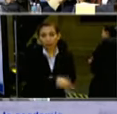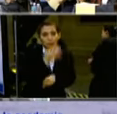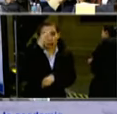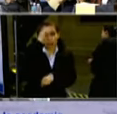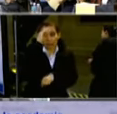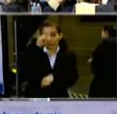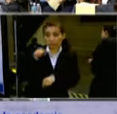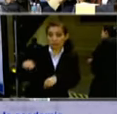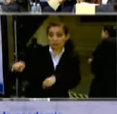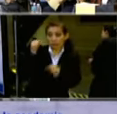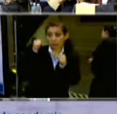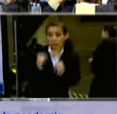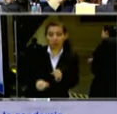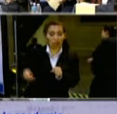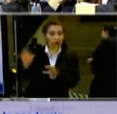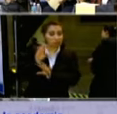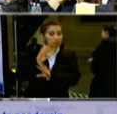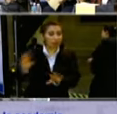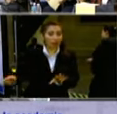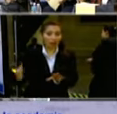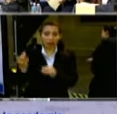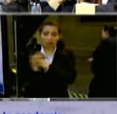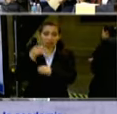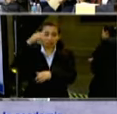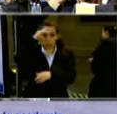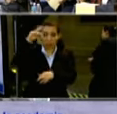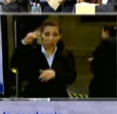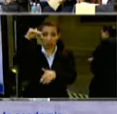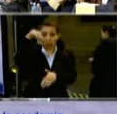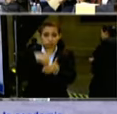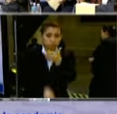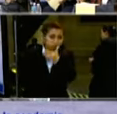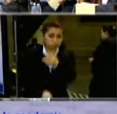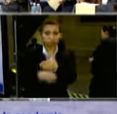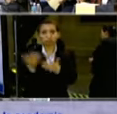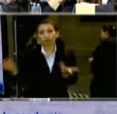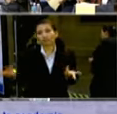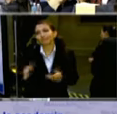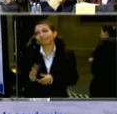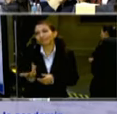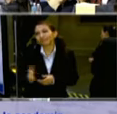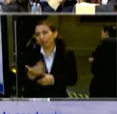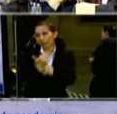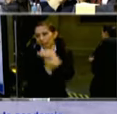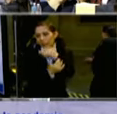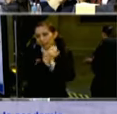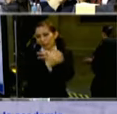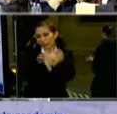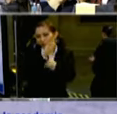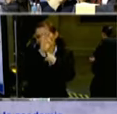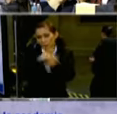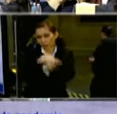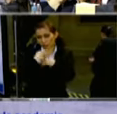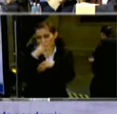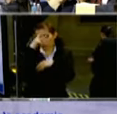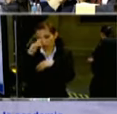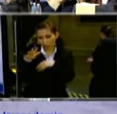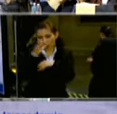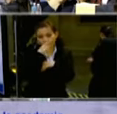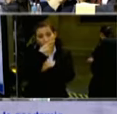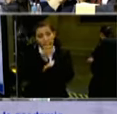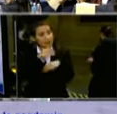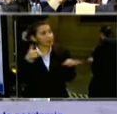pensaba que la seguridad se había empeorado en México. Más o menos el 15% de los mexicanos decía que